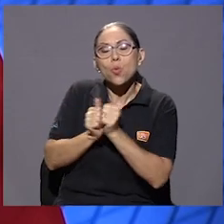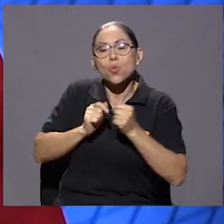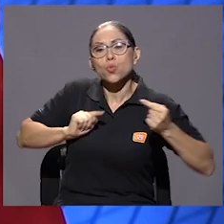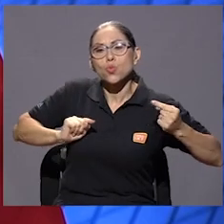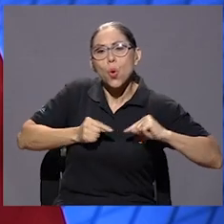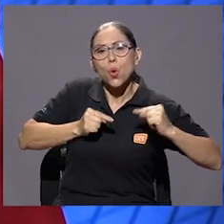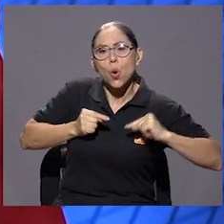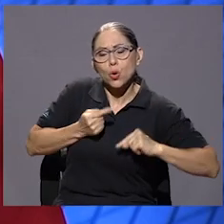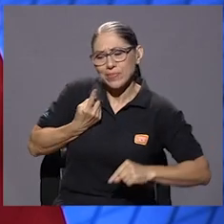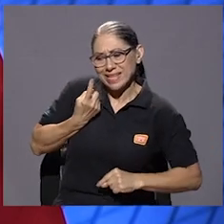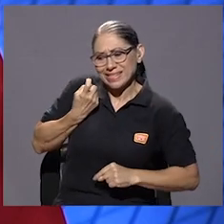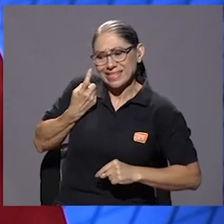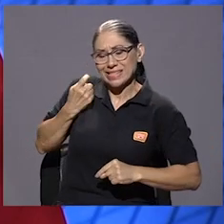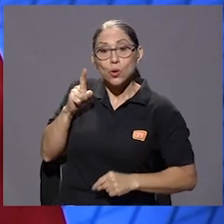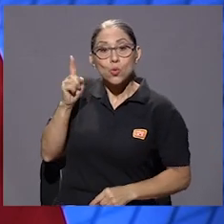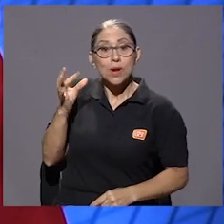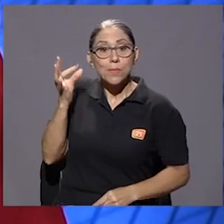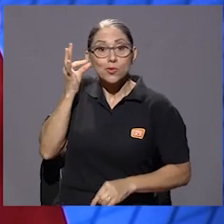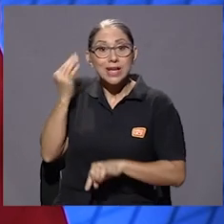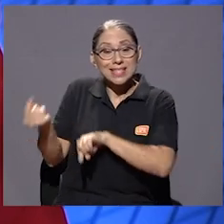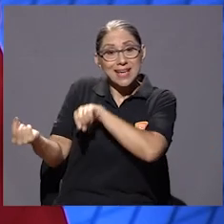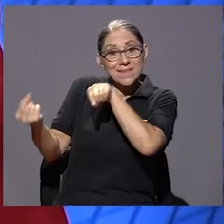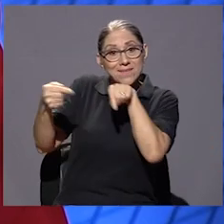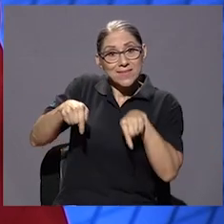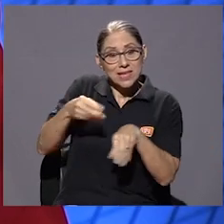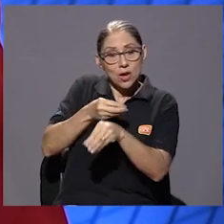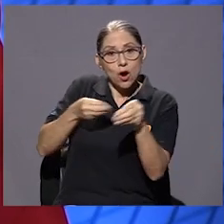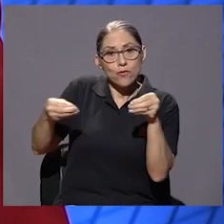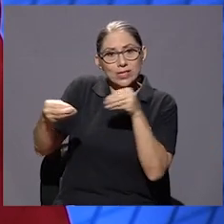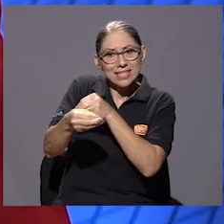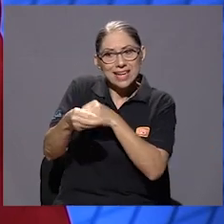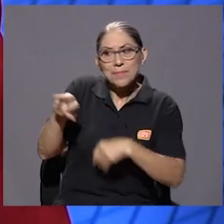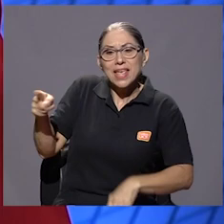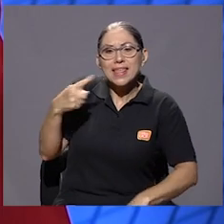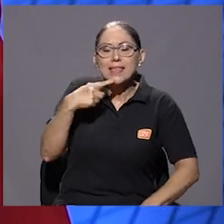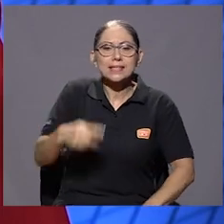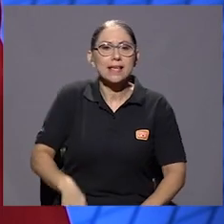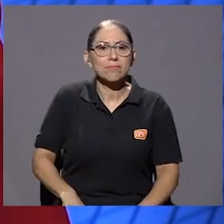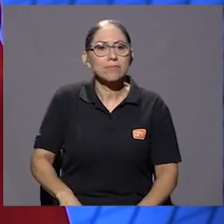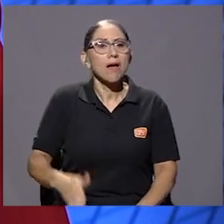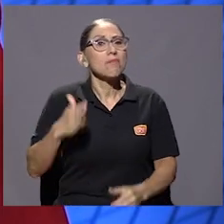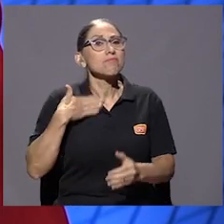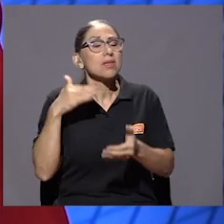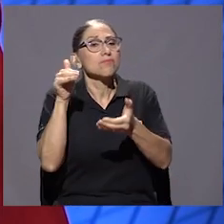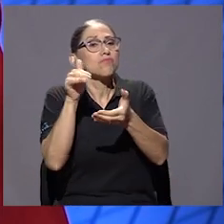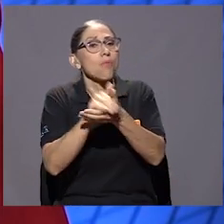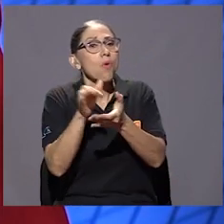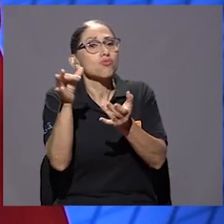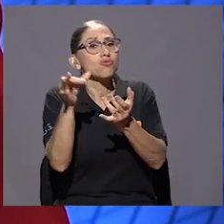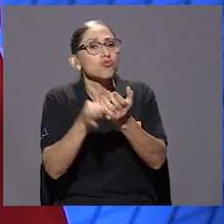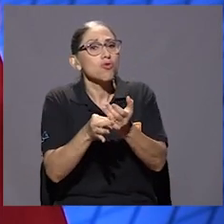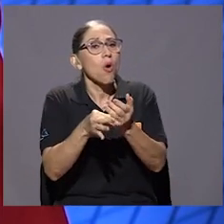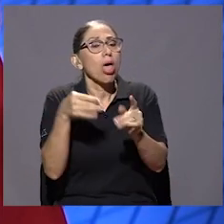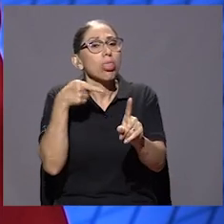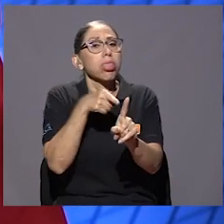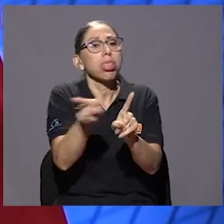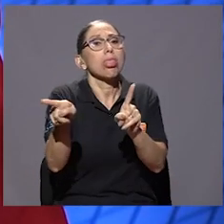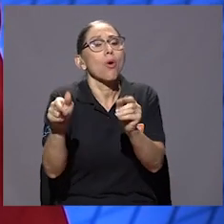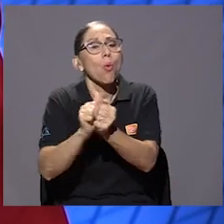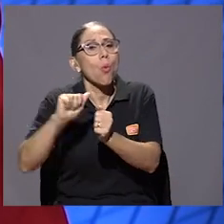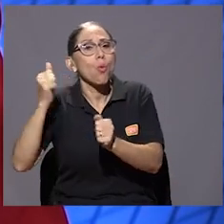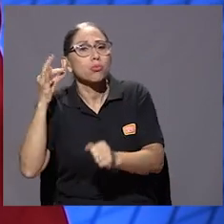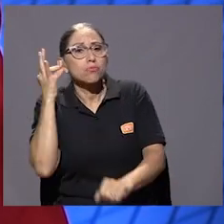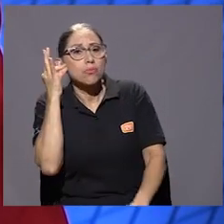Recientemente llegó una muchacha a nuestro despacho y decía, es que él me fue infiel y yo lo puedo